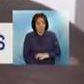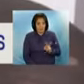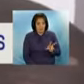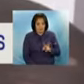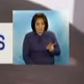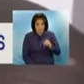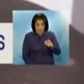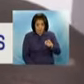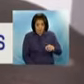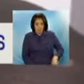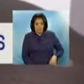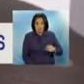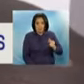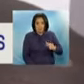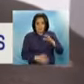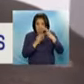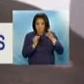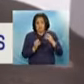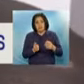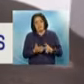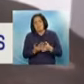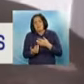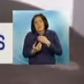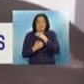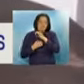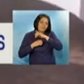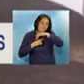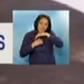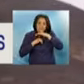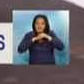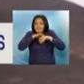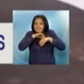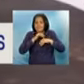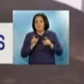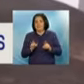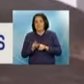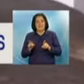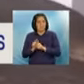ellos, aunque son perro y gato, prefieren acurrucarse como grandes amigos.